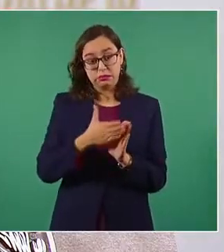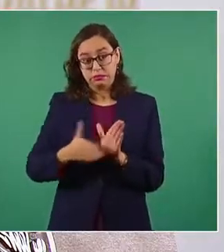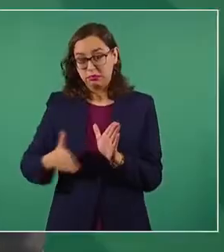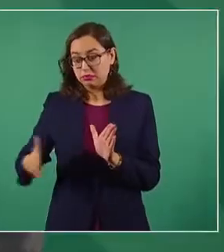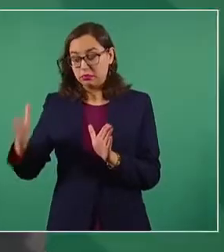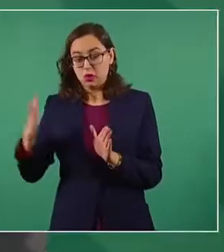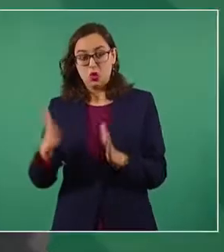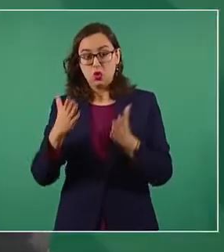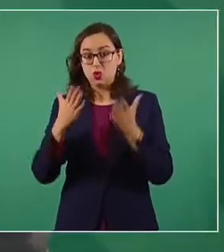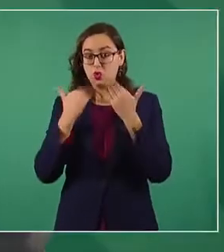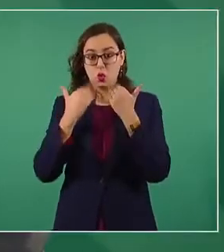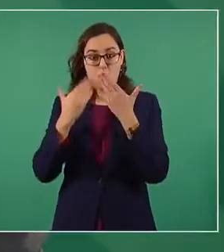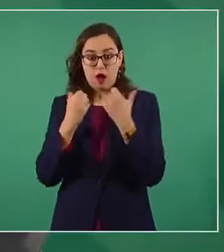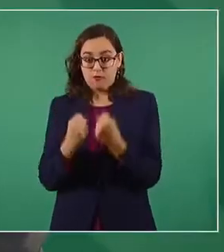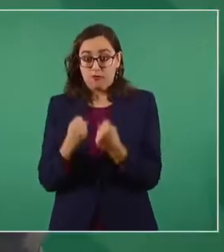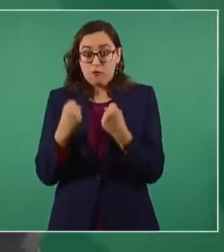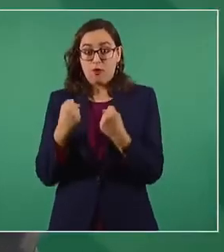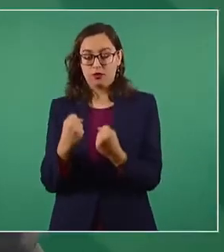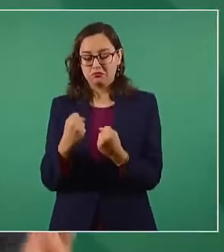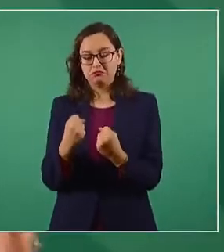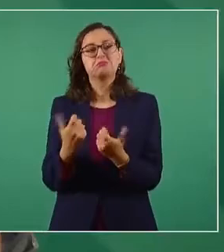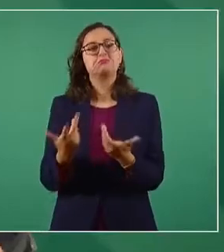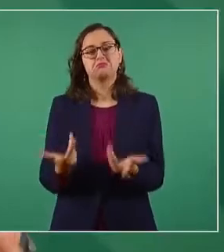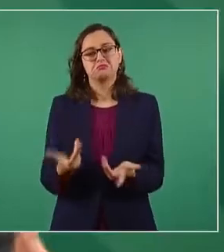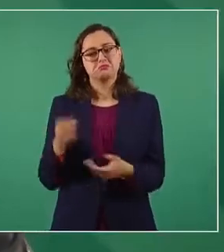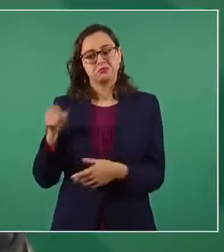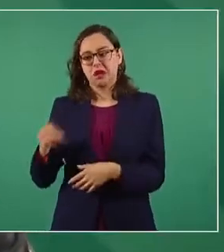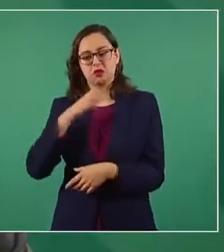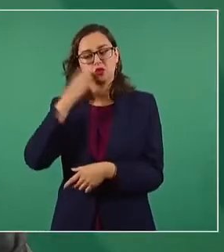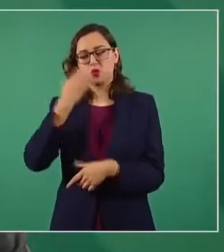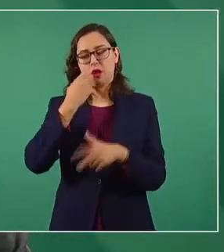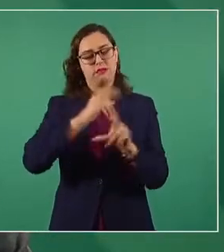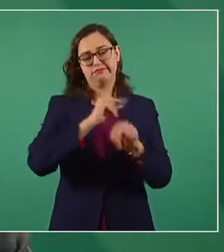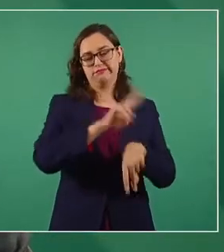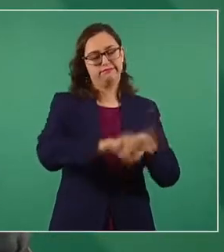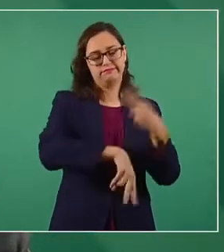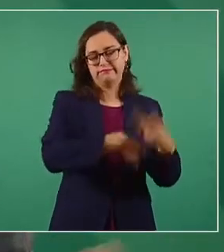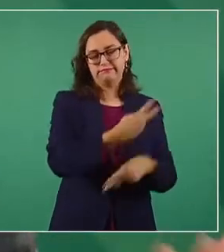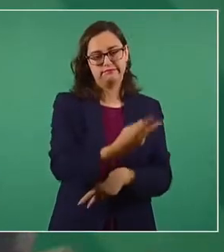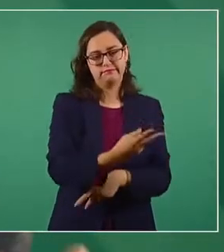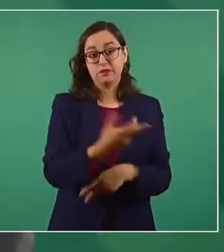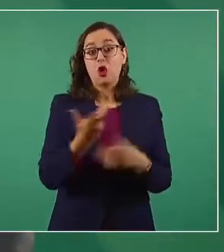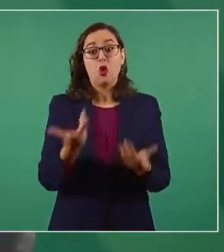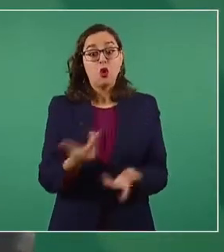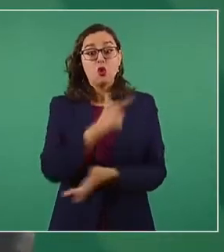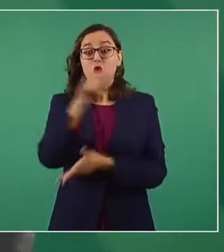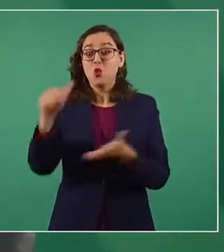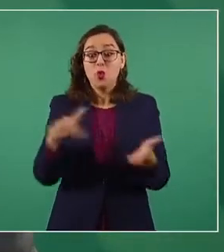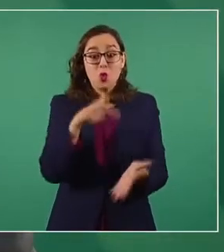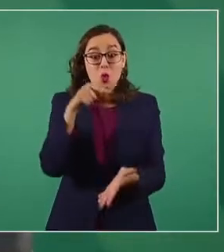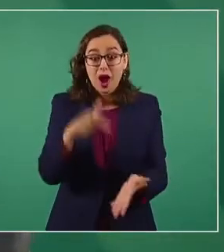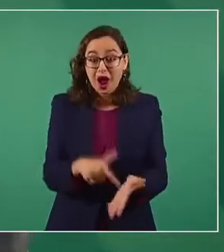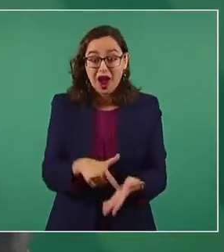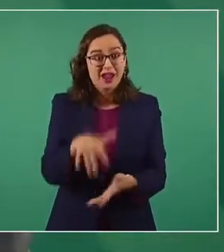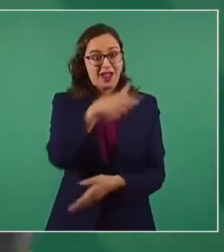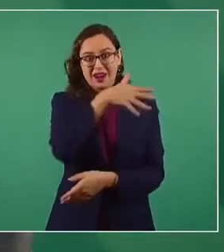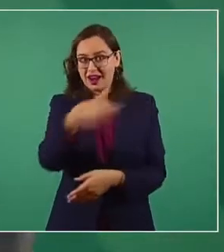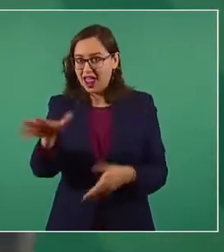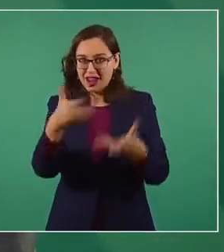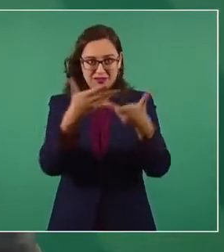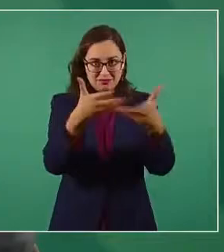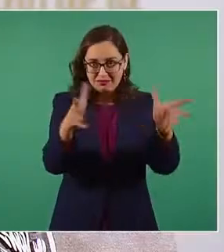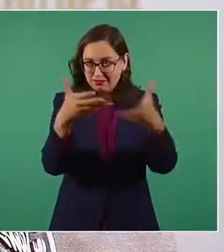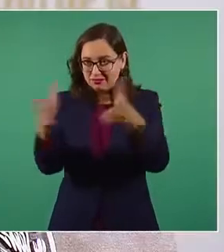inmunosupresión, estoy muy seguro que le recomendaría que se abstenga de acudir a sitios concurridos, incluyendo la